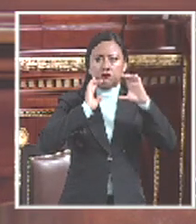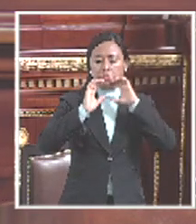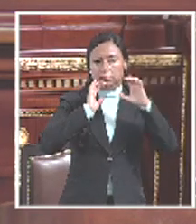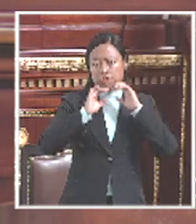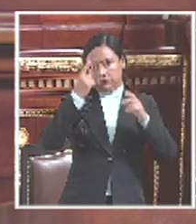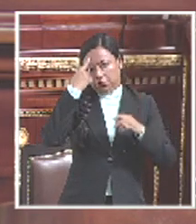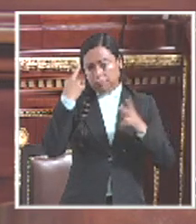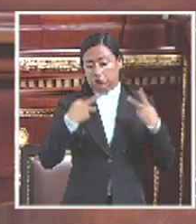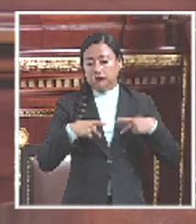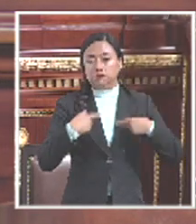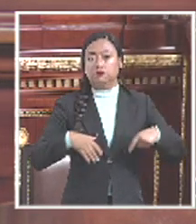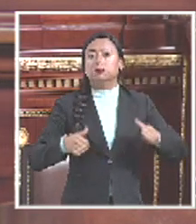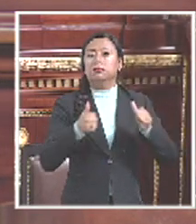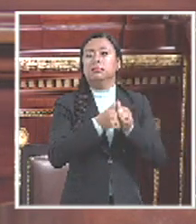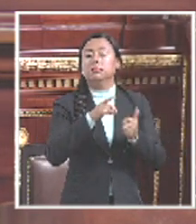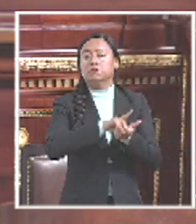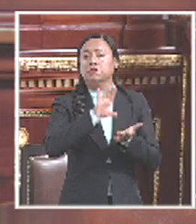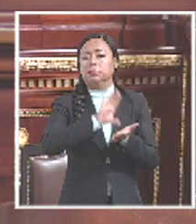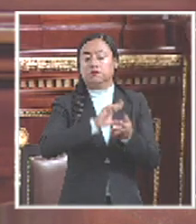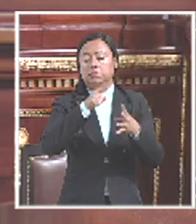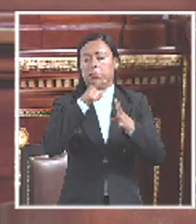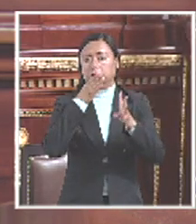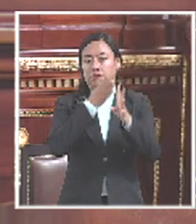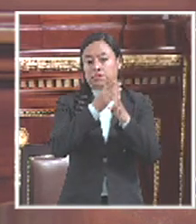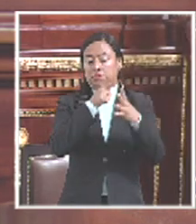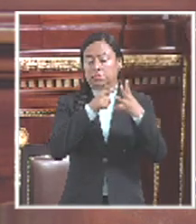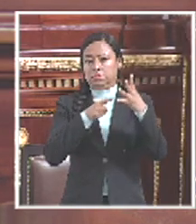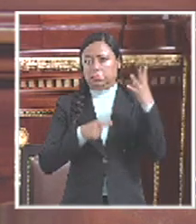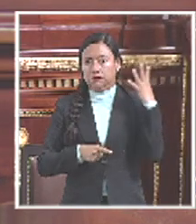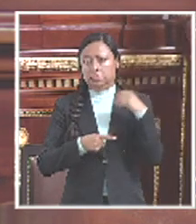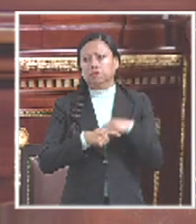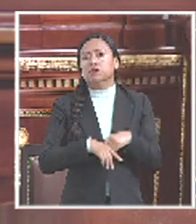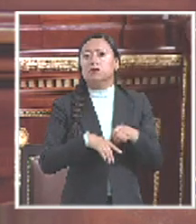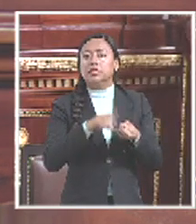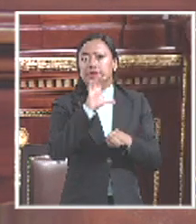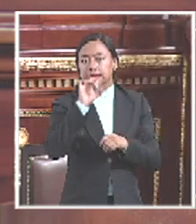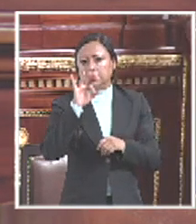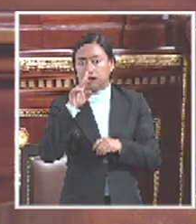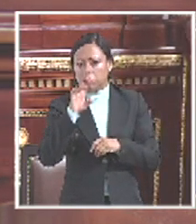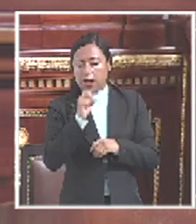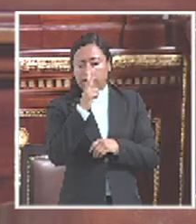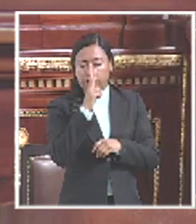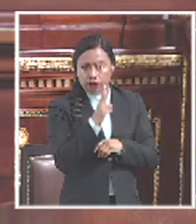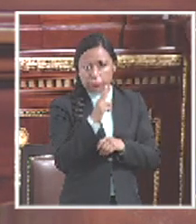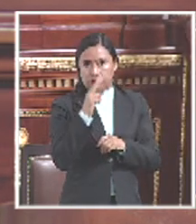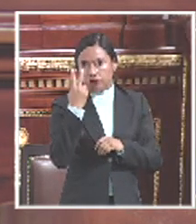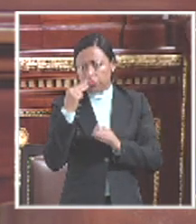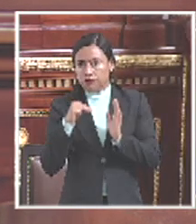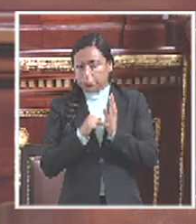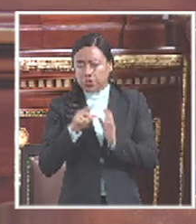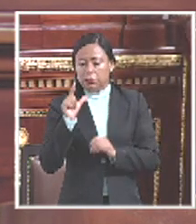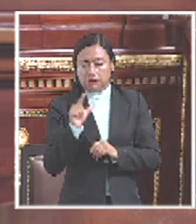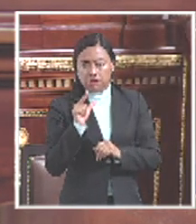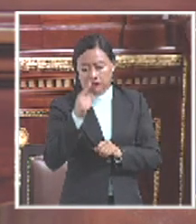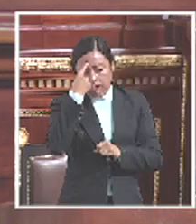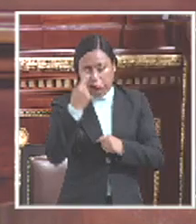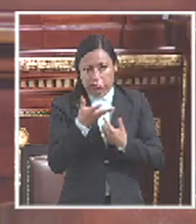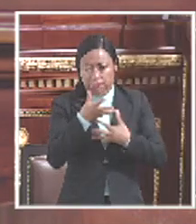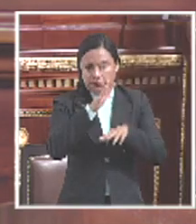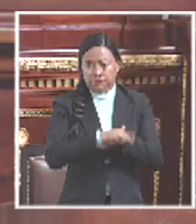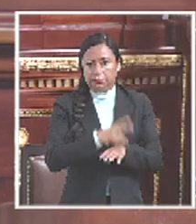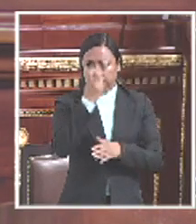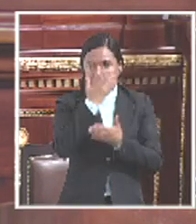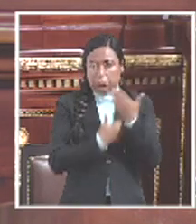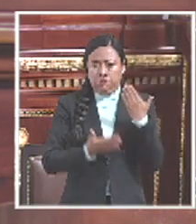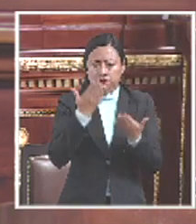con discapacidad, especificadas en la Circular 2/2017 para su implementación. Dicha propuesta